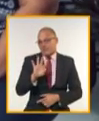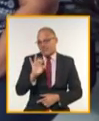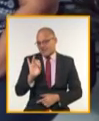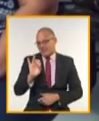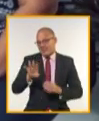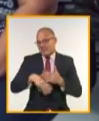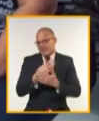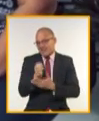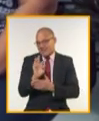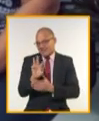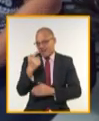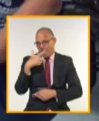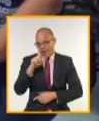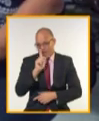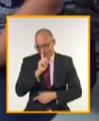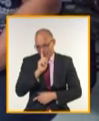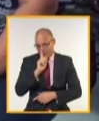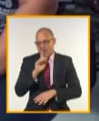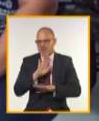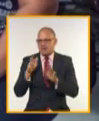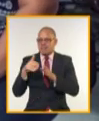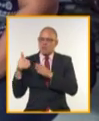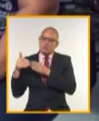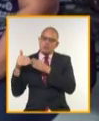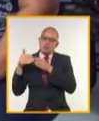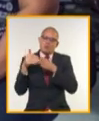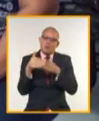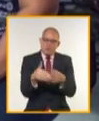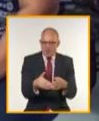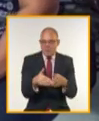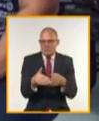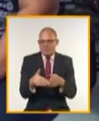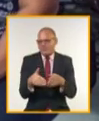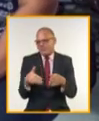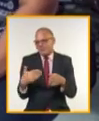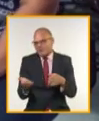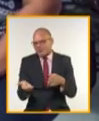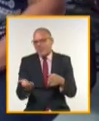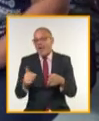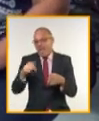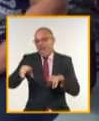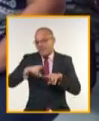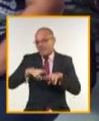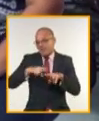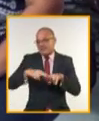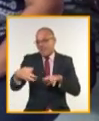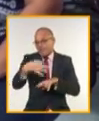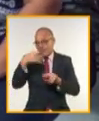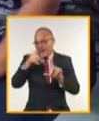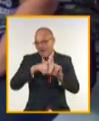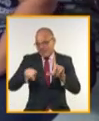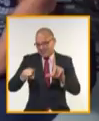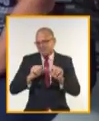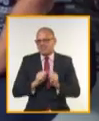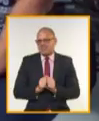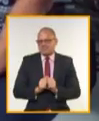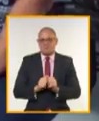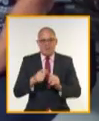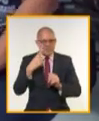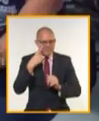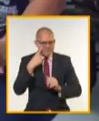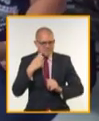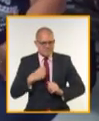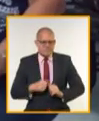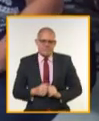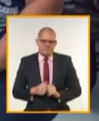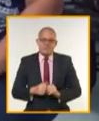llegaron desembarcaban en el ultramarino pueblo de Regla. De ahí hay una curiosidad. Ustedes saben que ahí mismo